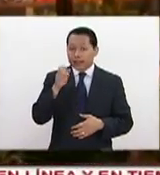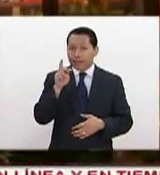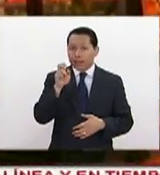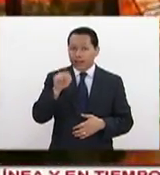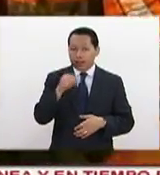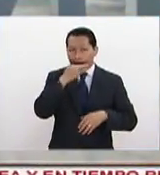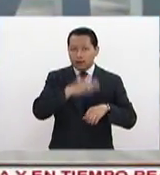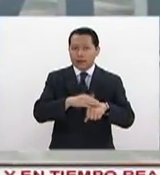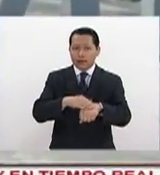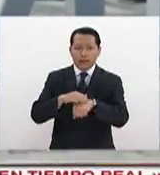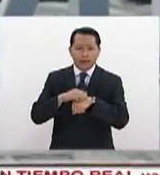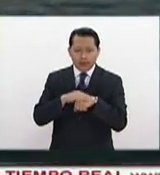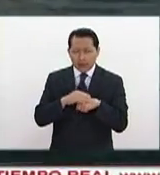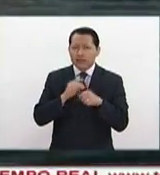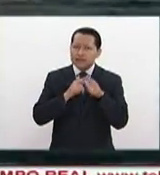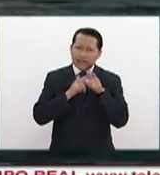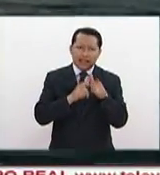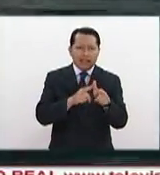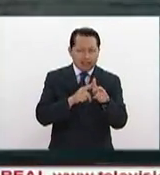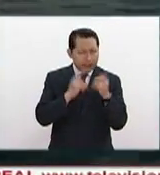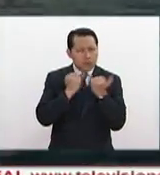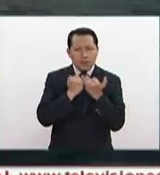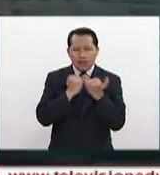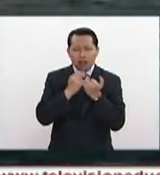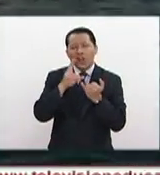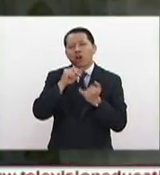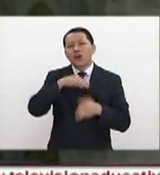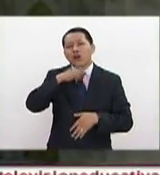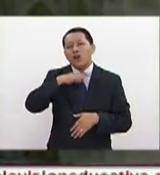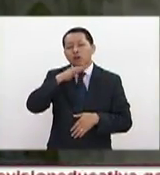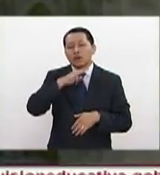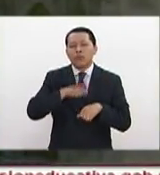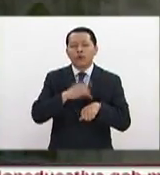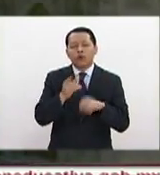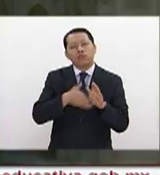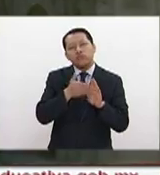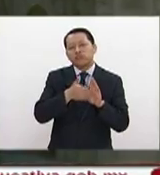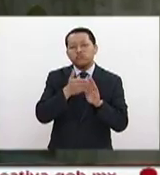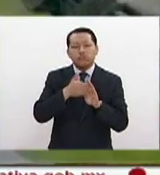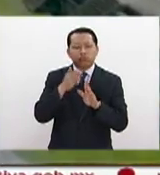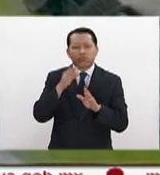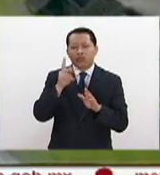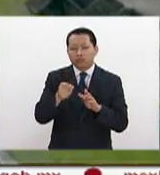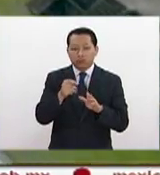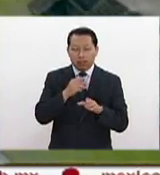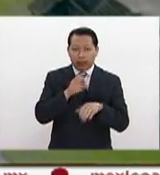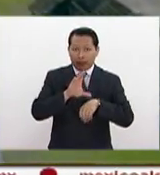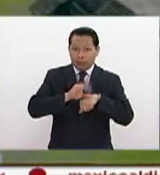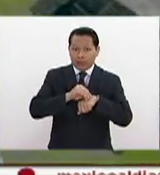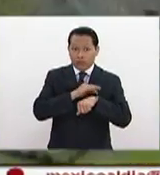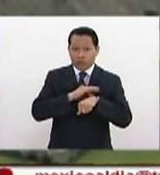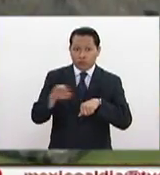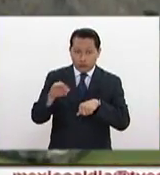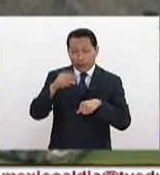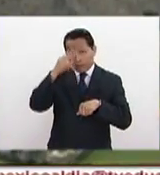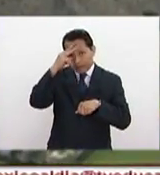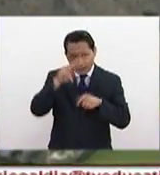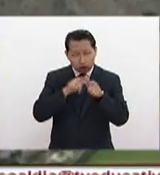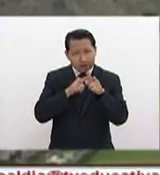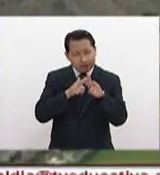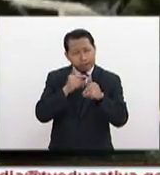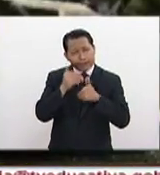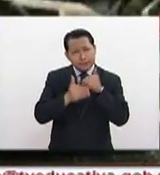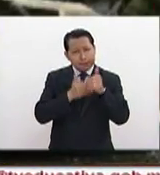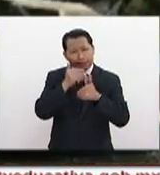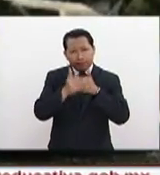Enrique Peña Nieto llamó a no perder ritmo ni extraviarse en lo que se ha construido, ya que esto permitirá que nuestro país siga creciendo y siendo